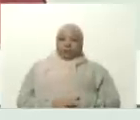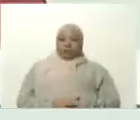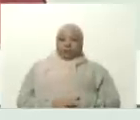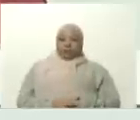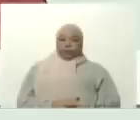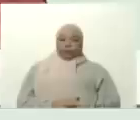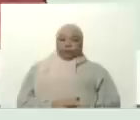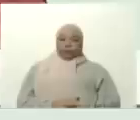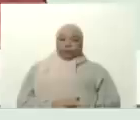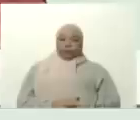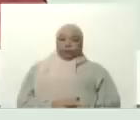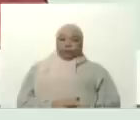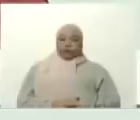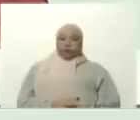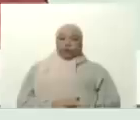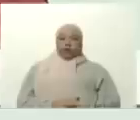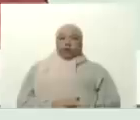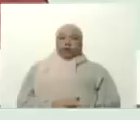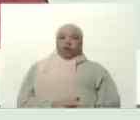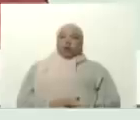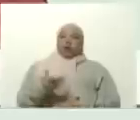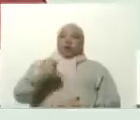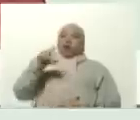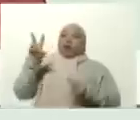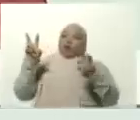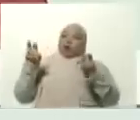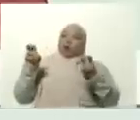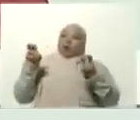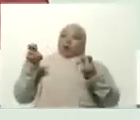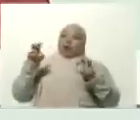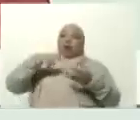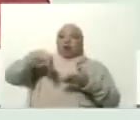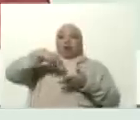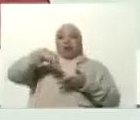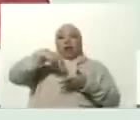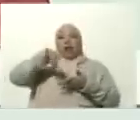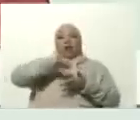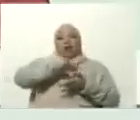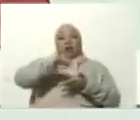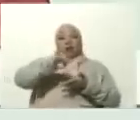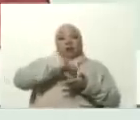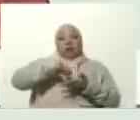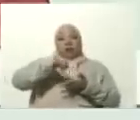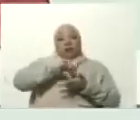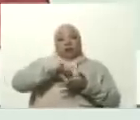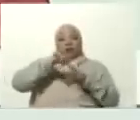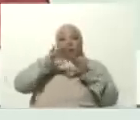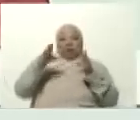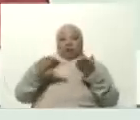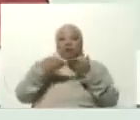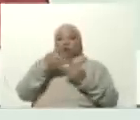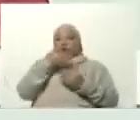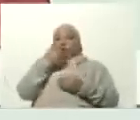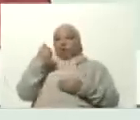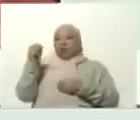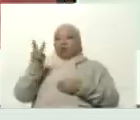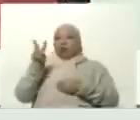Nuevo récord Guinness para Venezuela, salsa casino, Freddy Bernal estuvo ahí bailando en el...